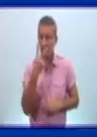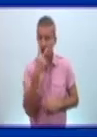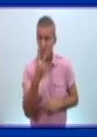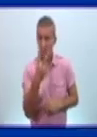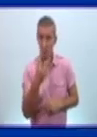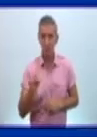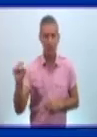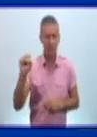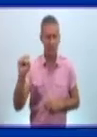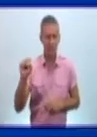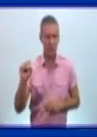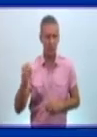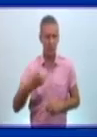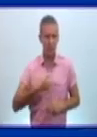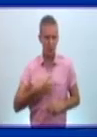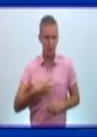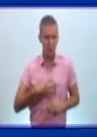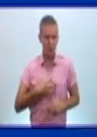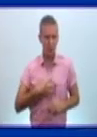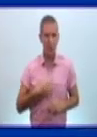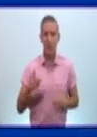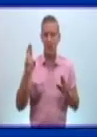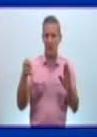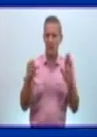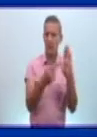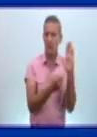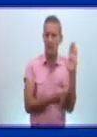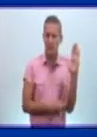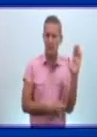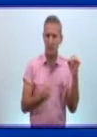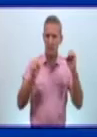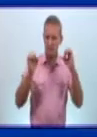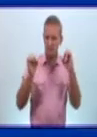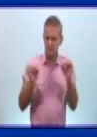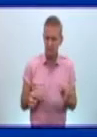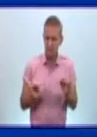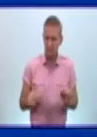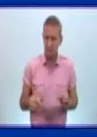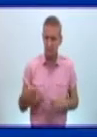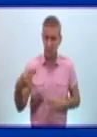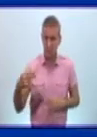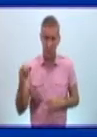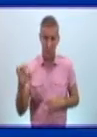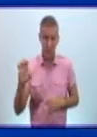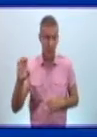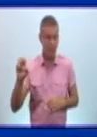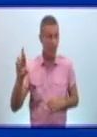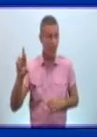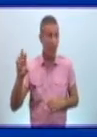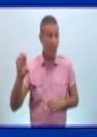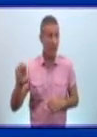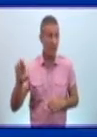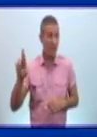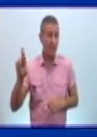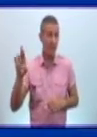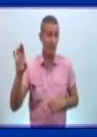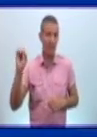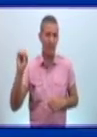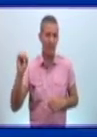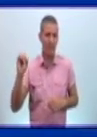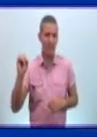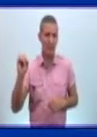conservan sus propiedades. En este caso, el hierro, en esa mezcla de octazufre con esa sustancia, conservó